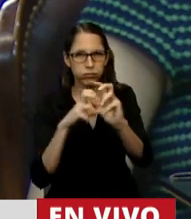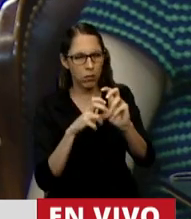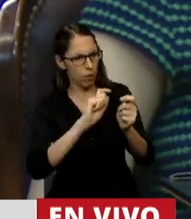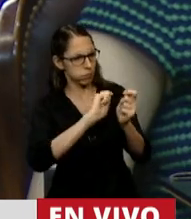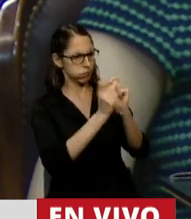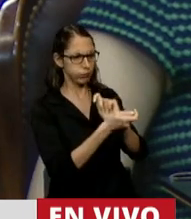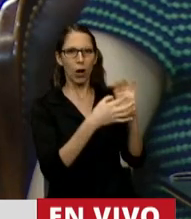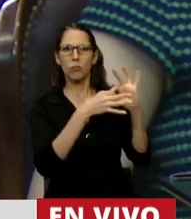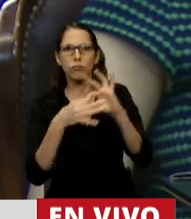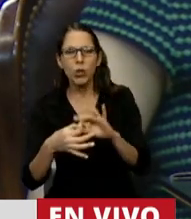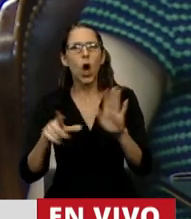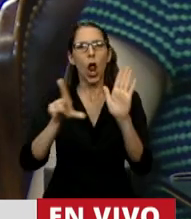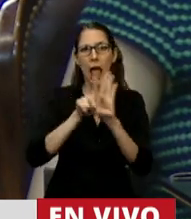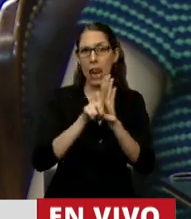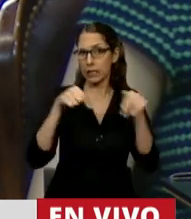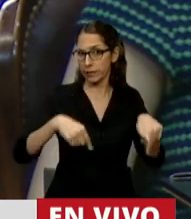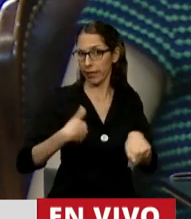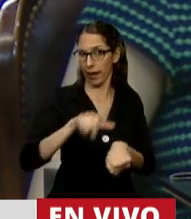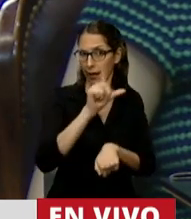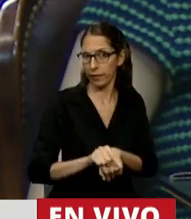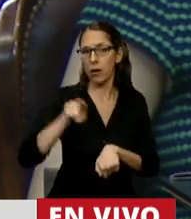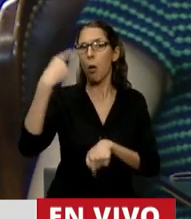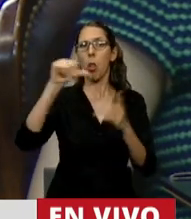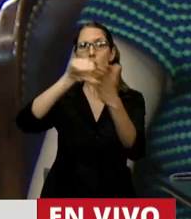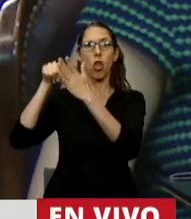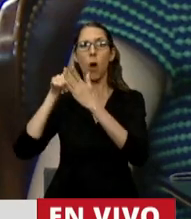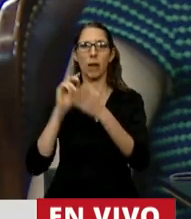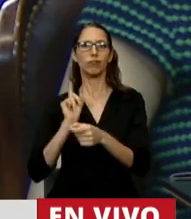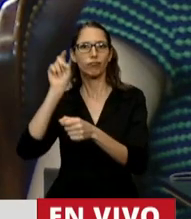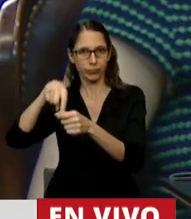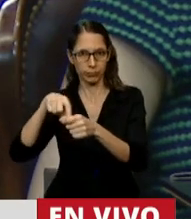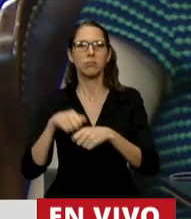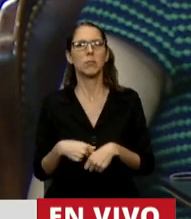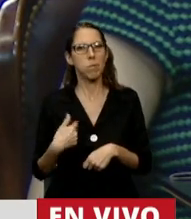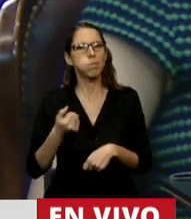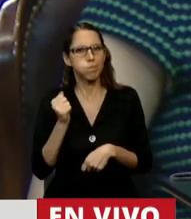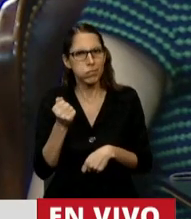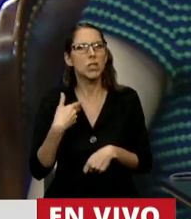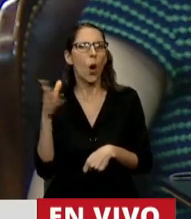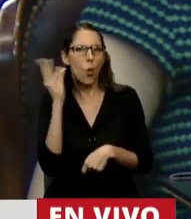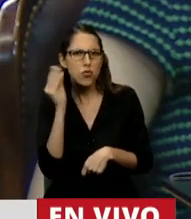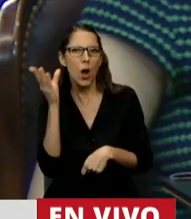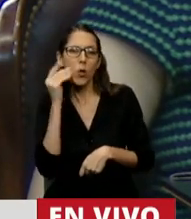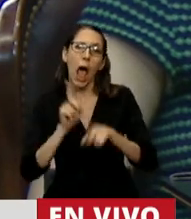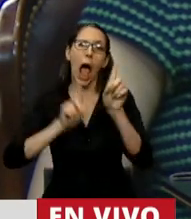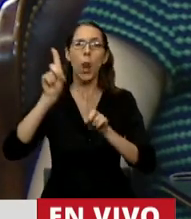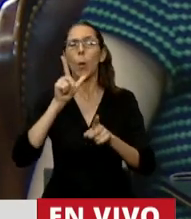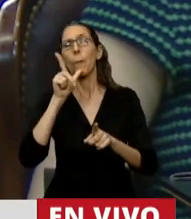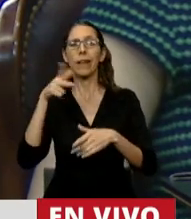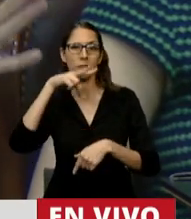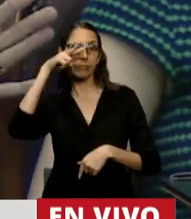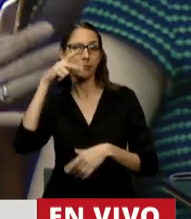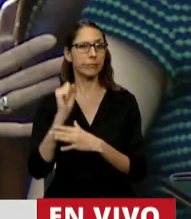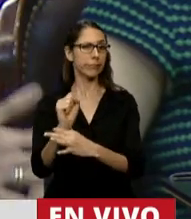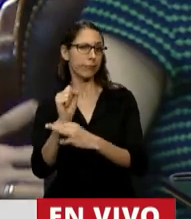nacional vigente y las normas internacionales. Porque he escuchado reiteradamente a muchos, algunos con tono de erudito, decir